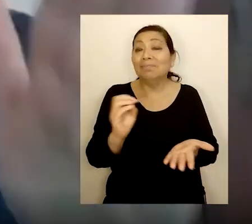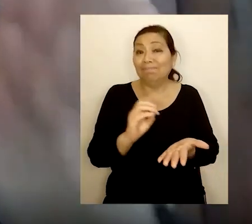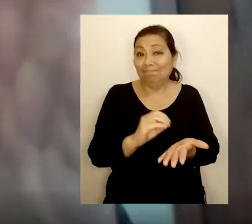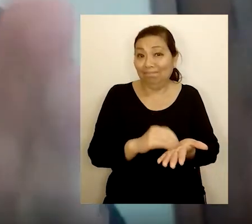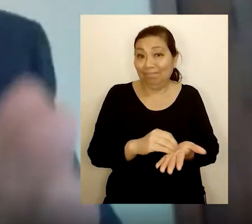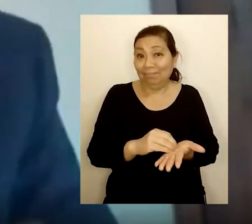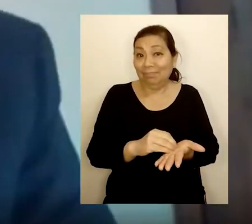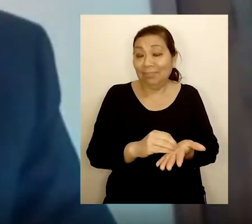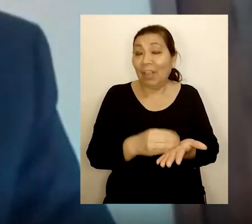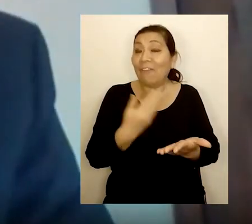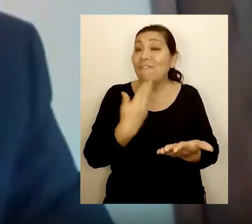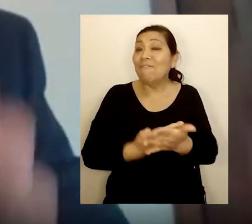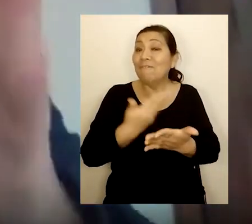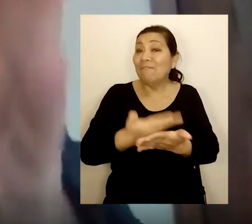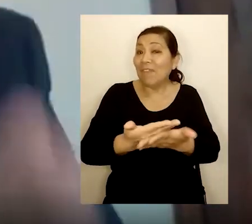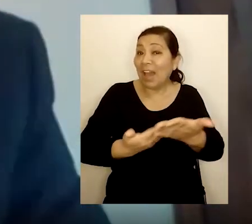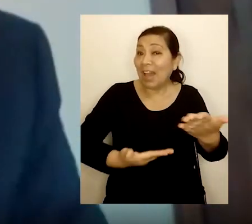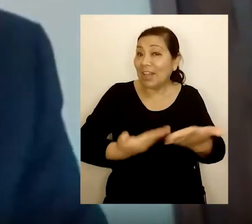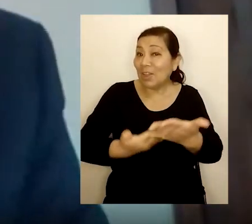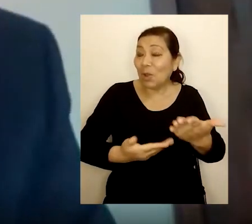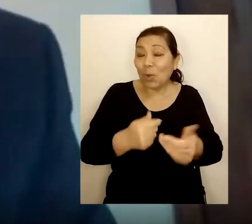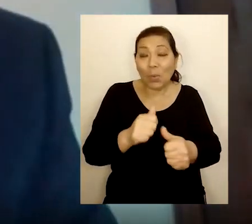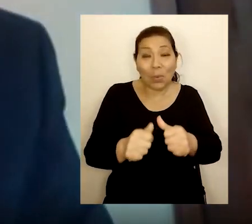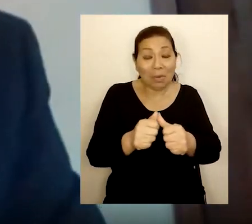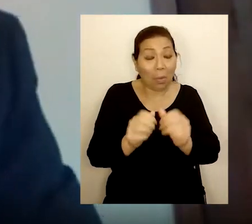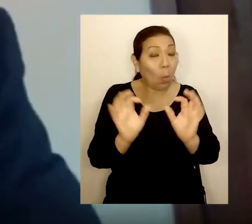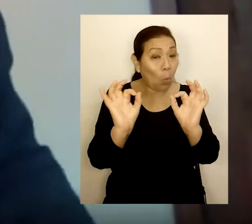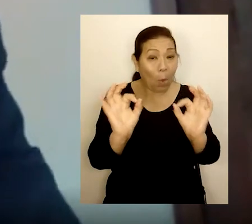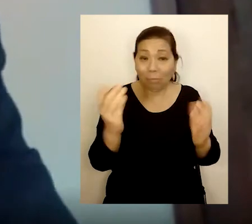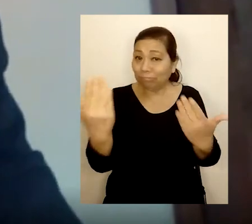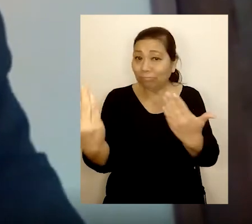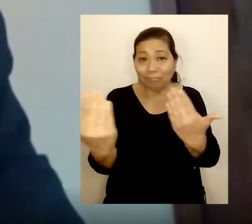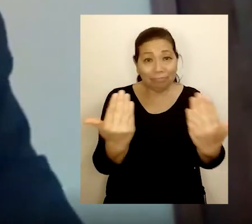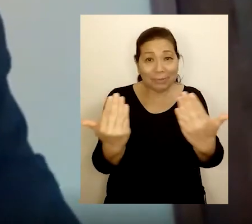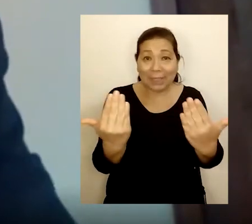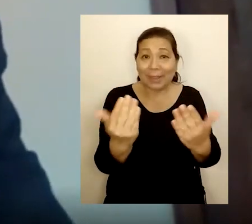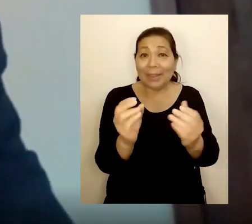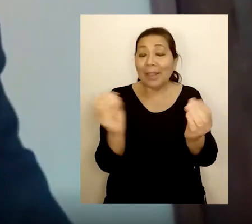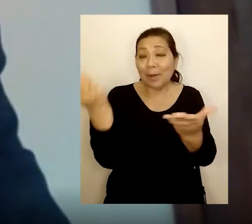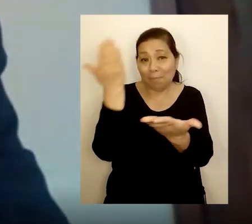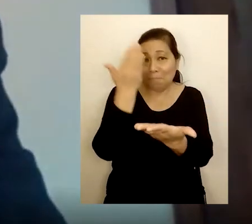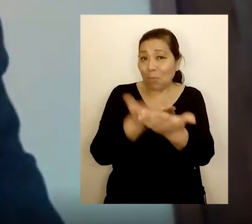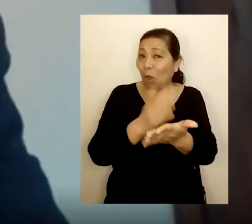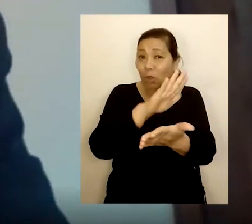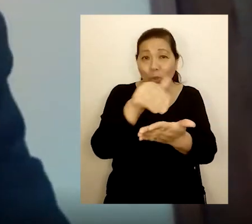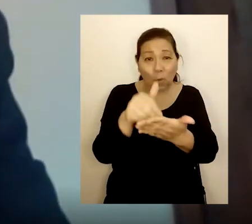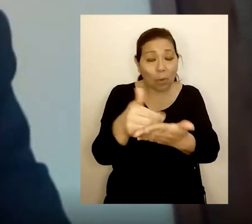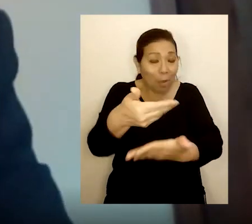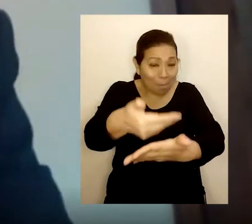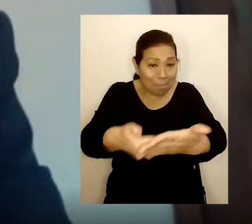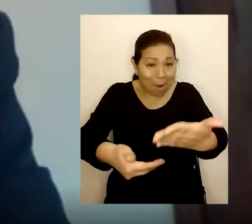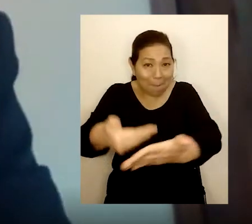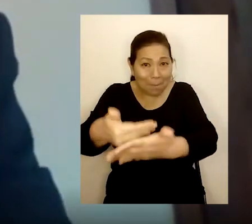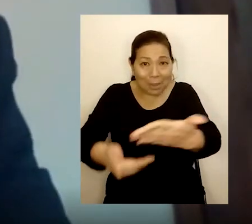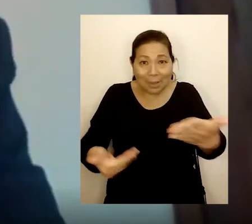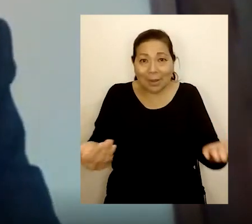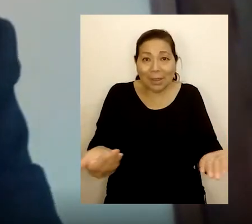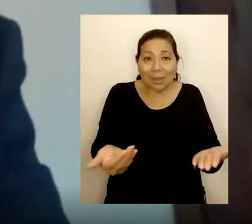además de exhibir facturas y que los números cuadren, también debió adjuntar toda una